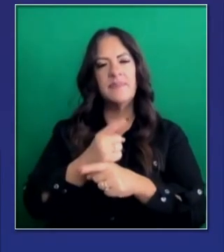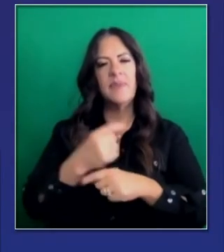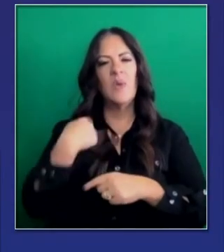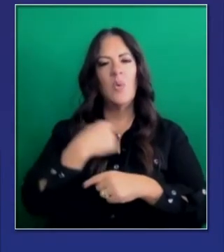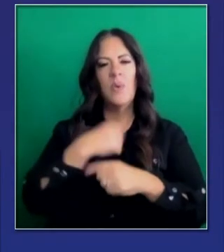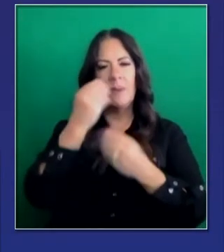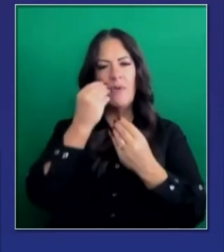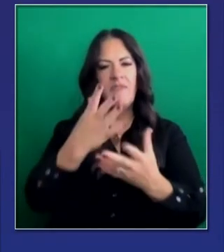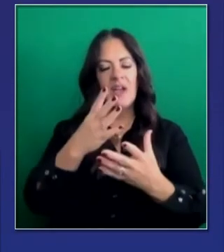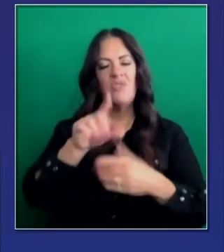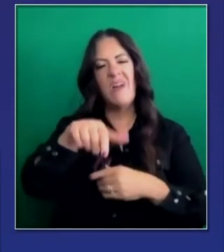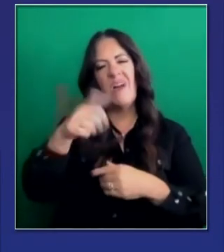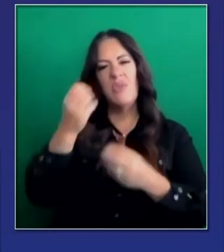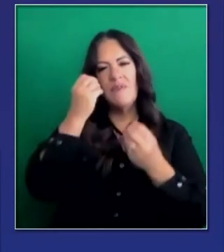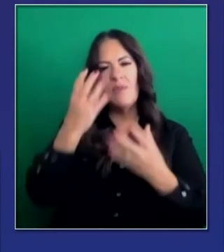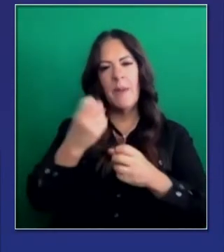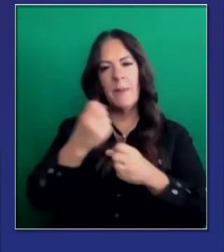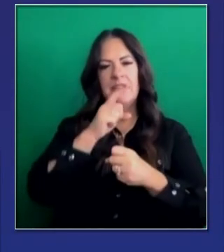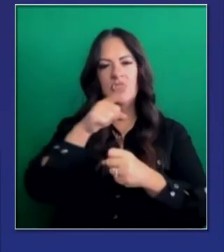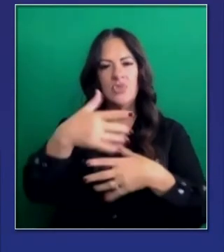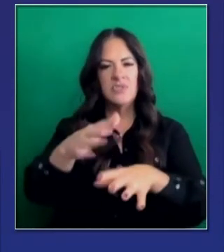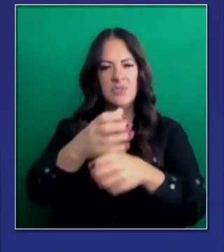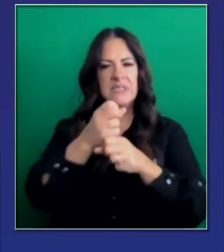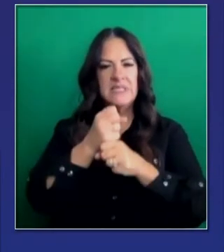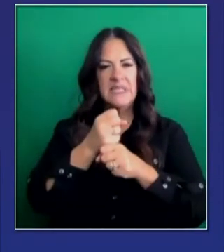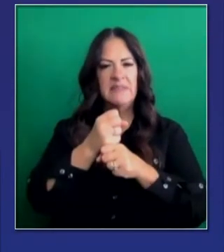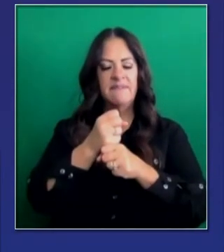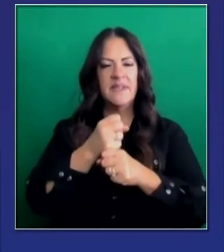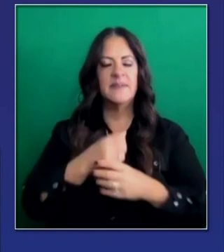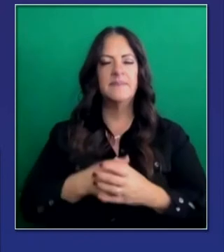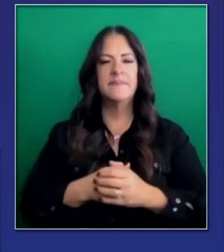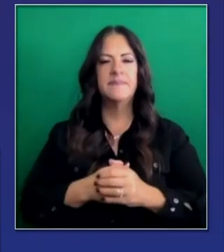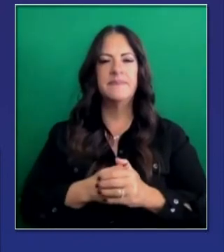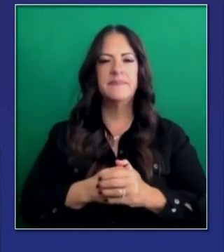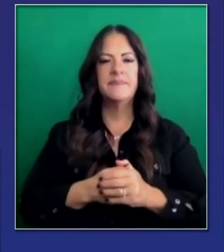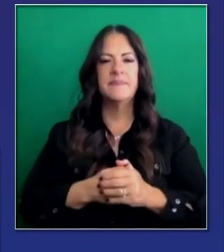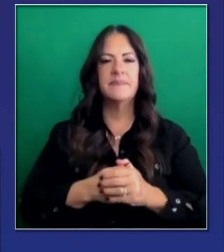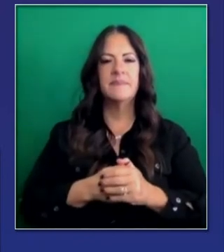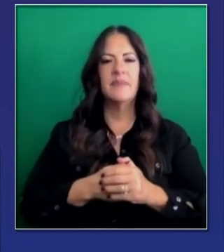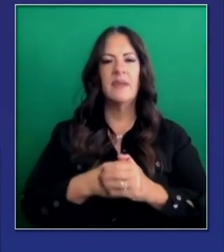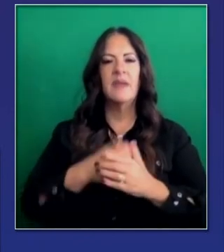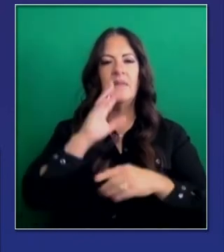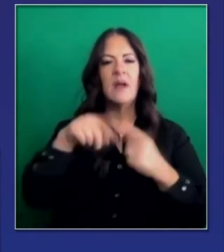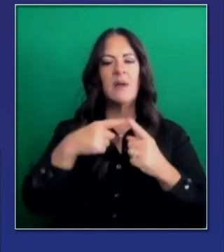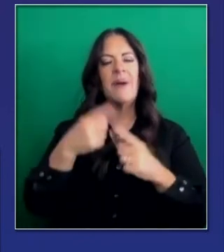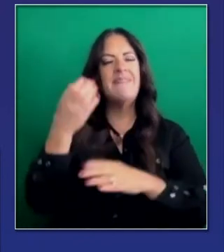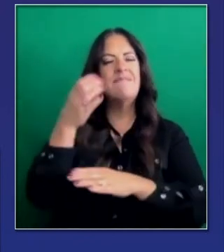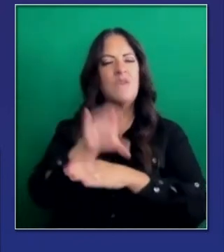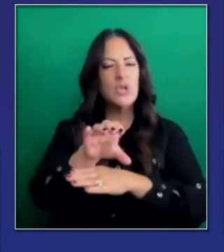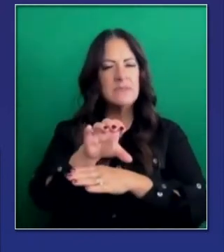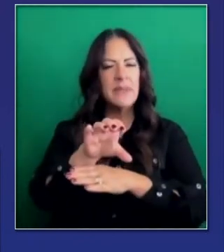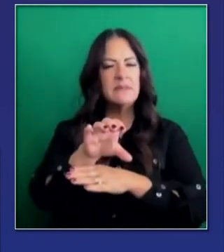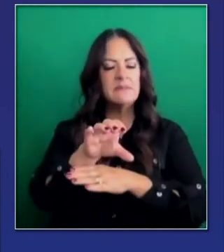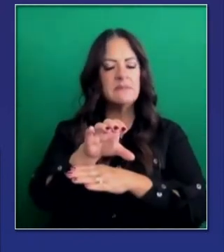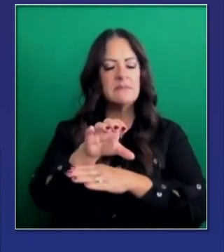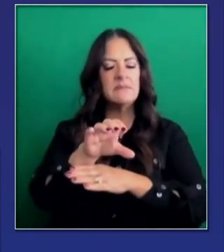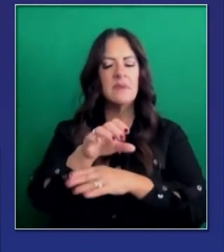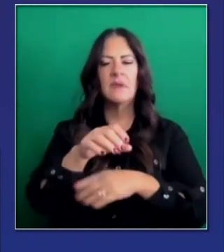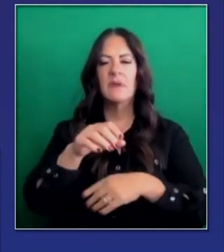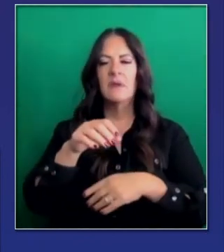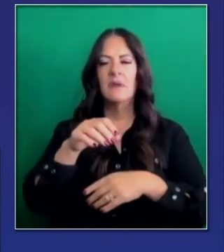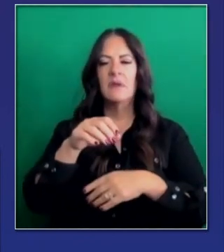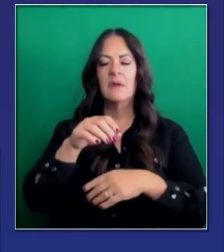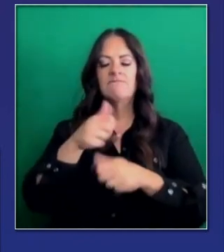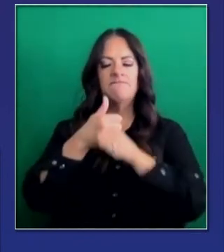información para asegurarme de que lo reciban allí está acerca de la hacer es respetar y en los